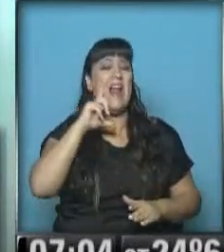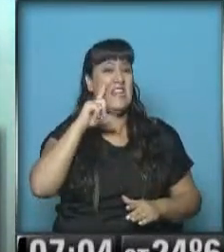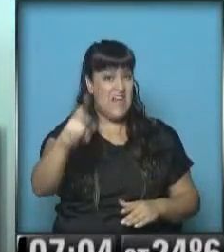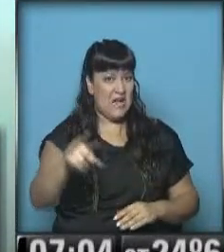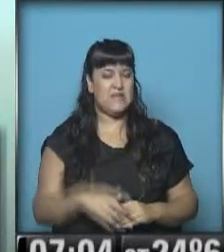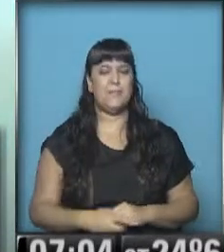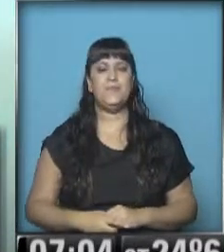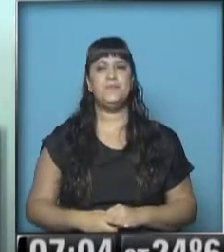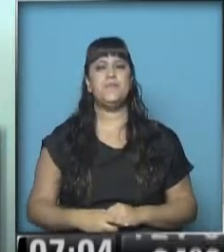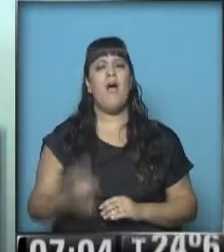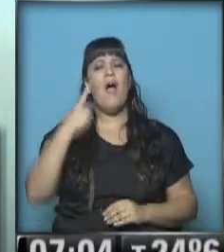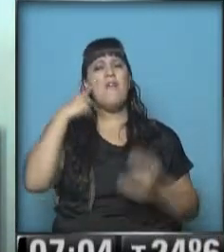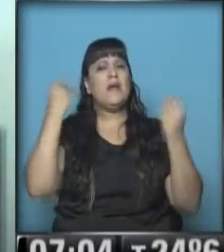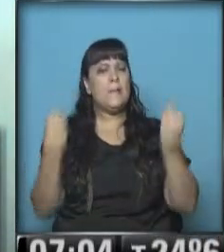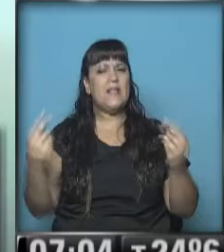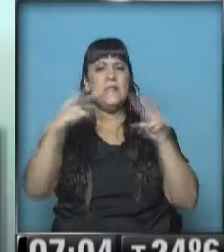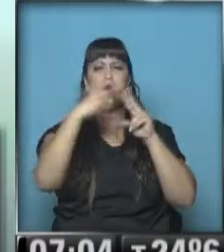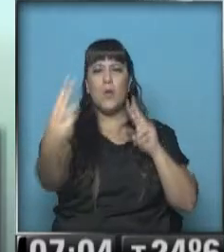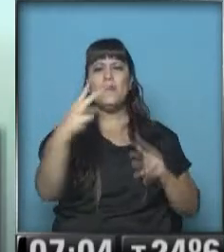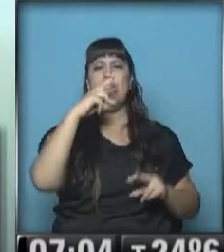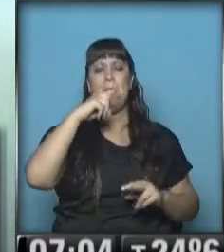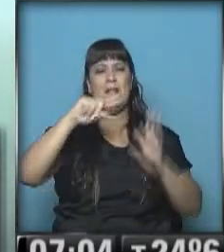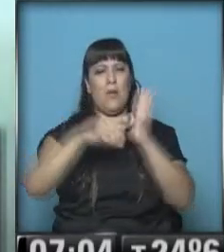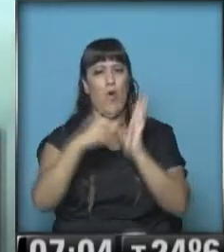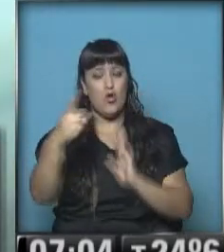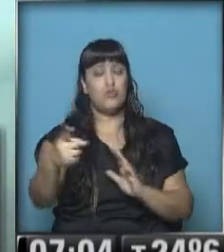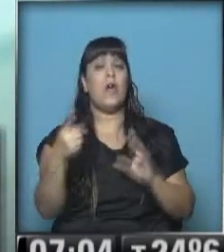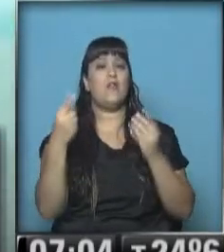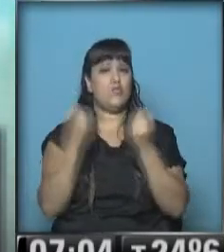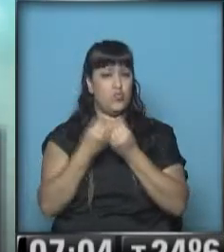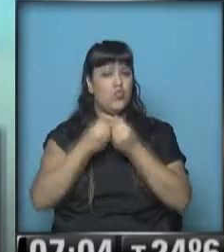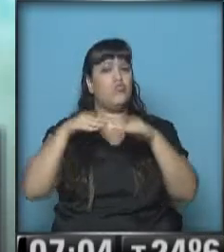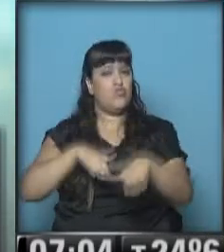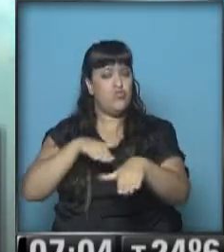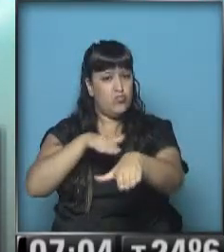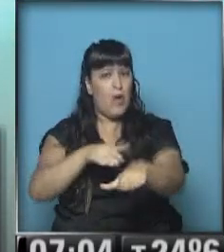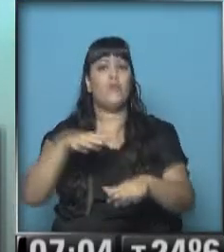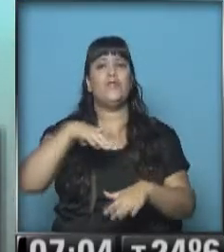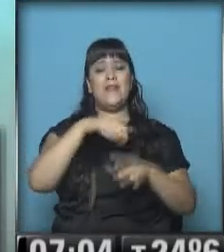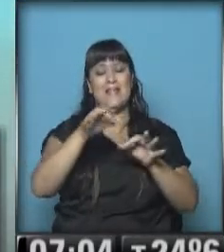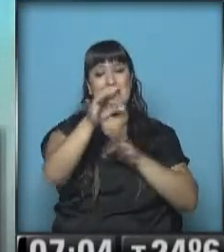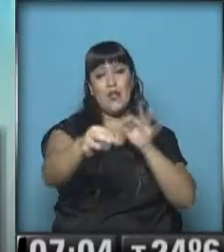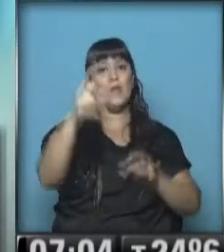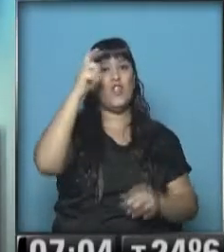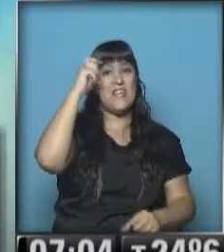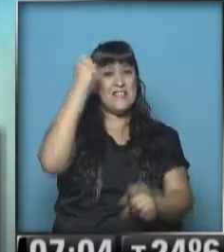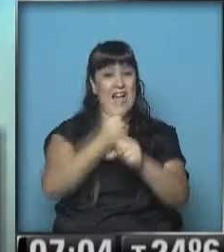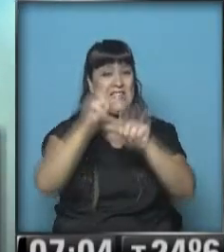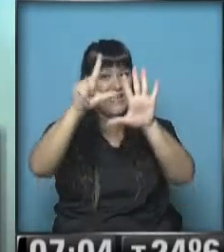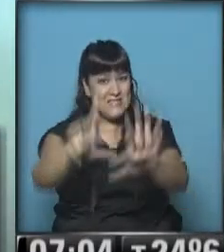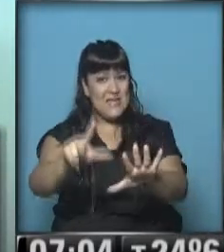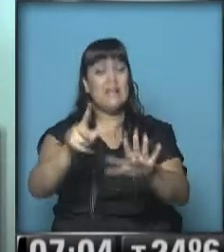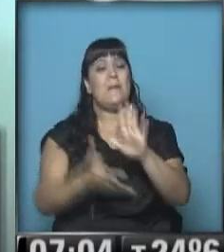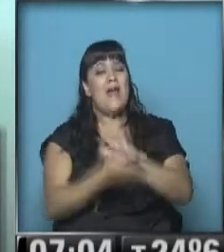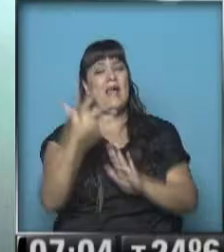Veamos qué ocurre en la autopista La Plata-Buenos Aires, con denso caudal fundamentalmente del kilómetro 10 al 7 hacia Ingeniero